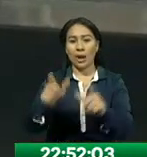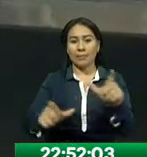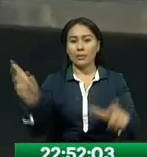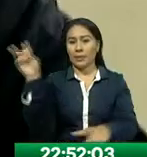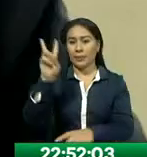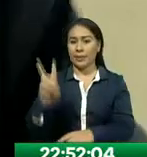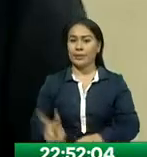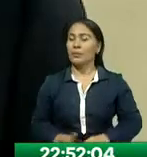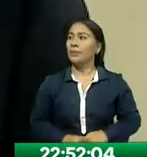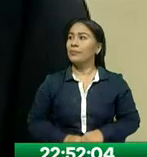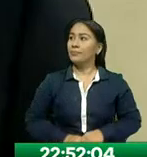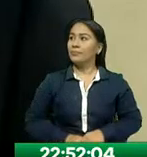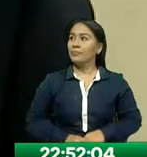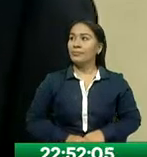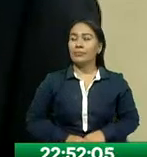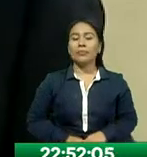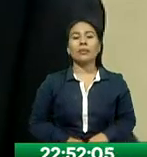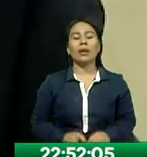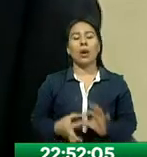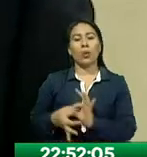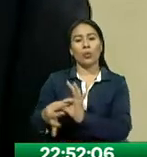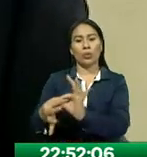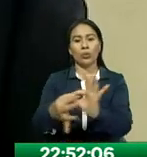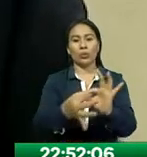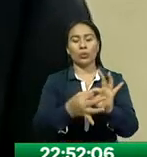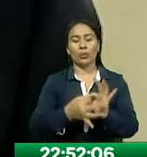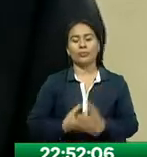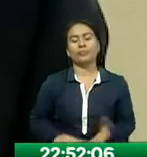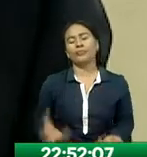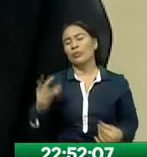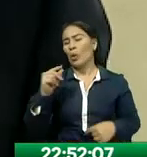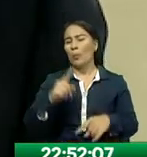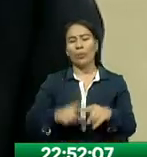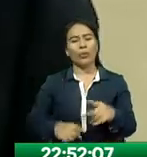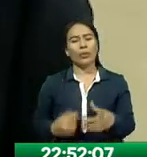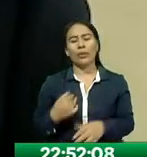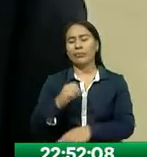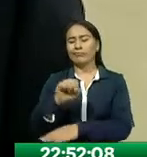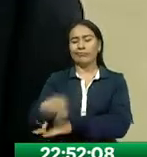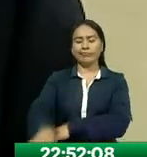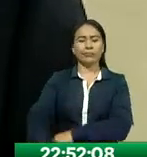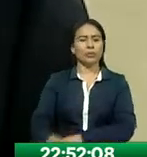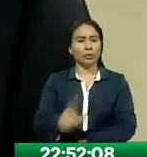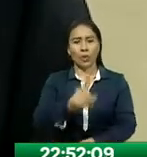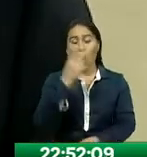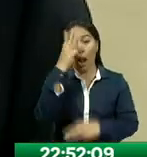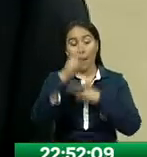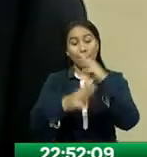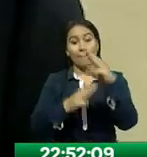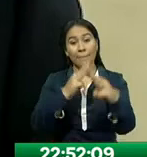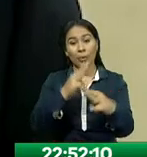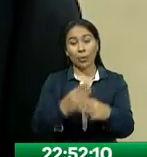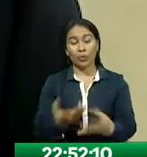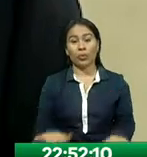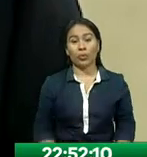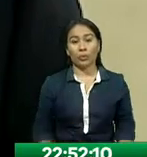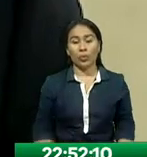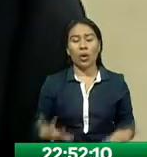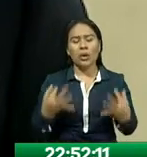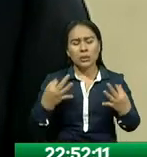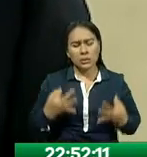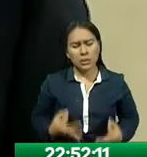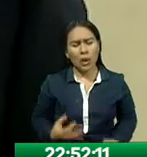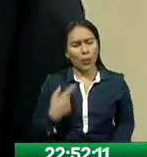venezolanos. Esta acción solidaria no puede ser óbice para que el mundo rechace con